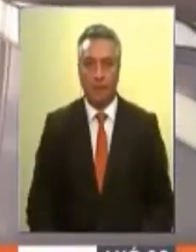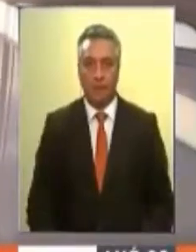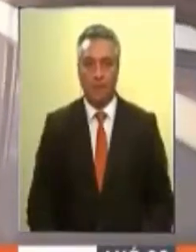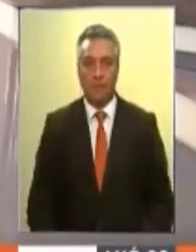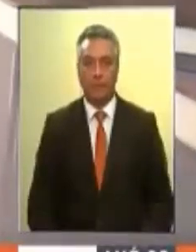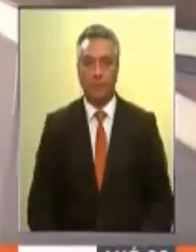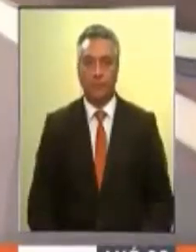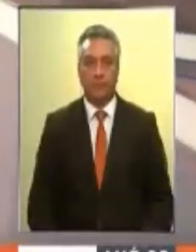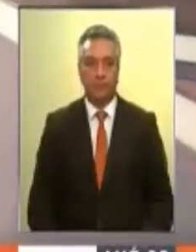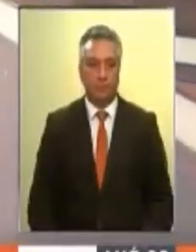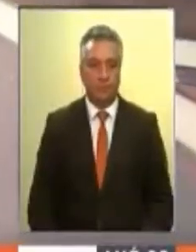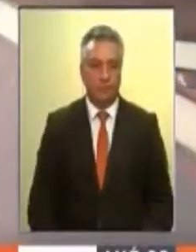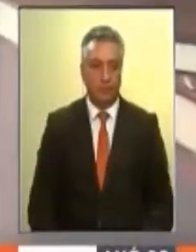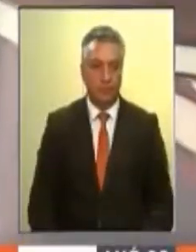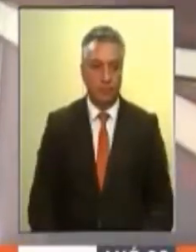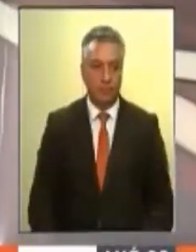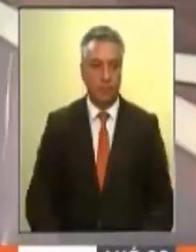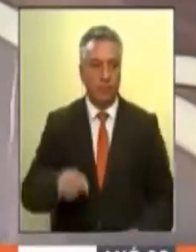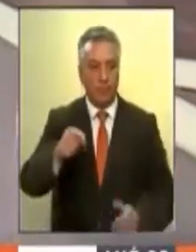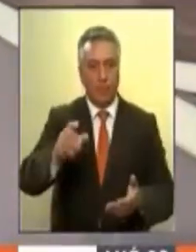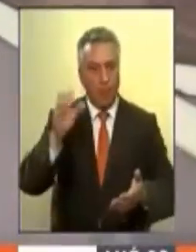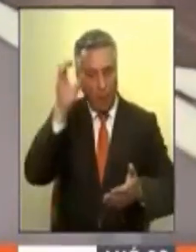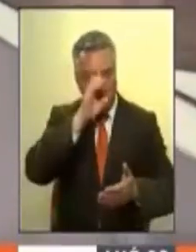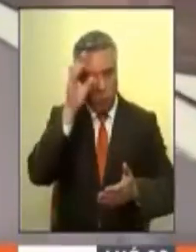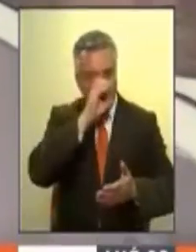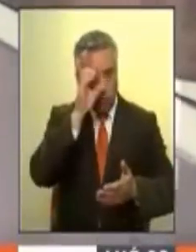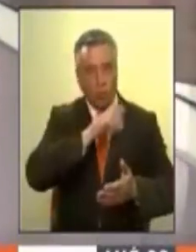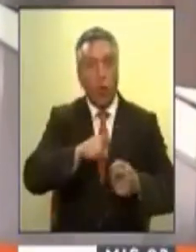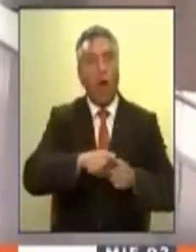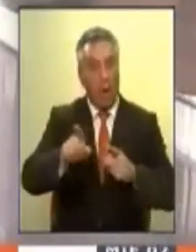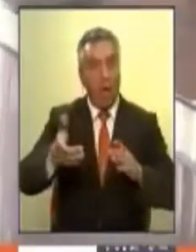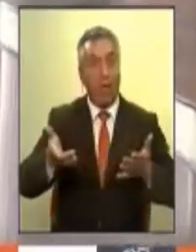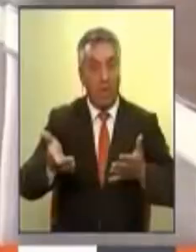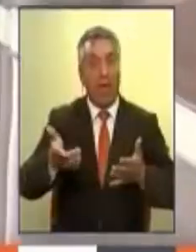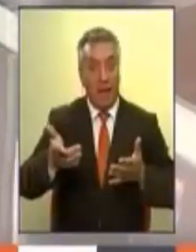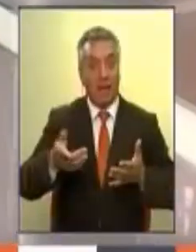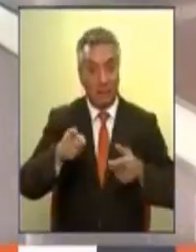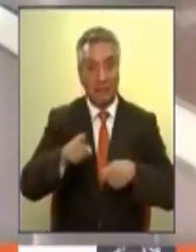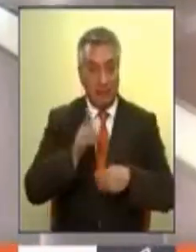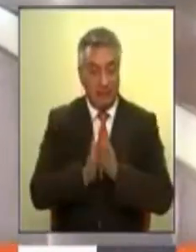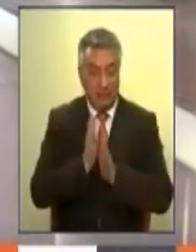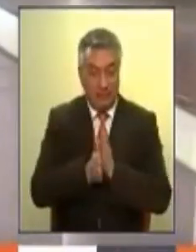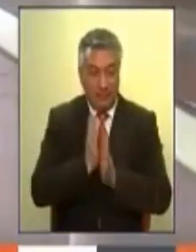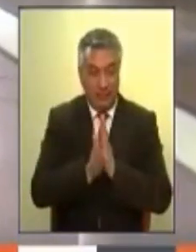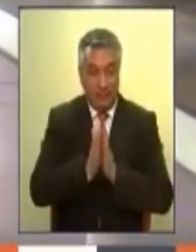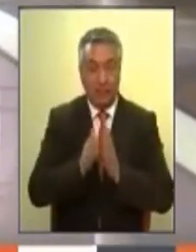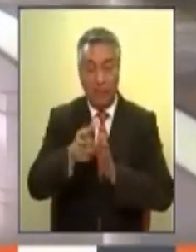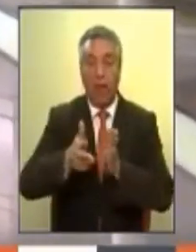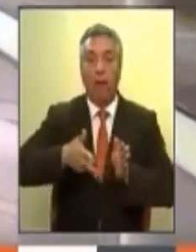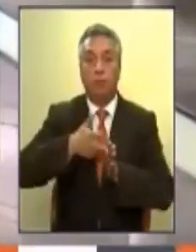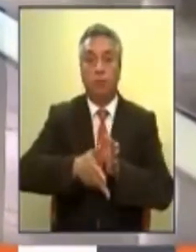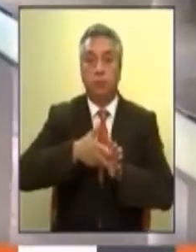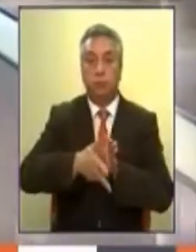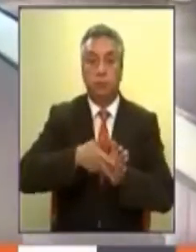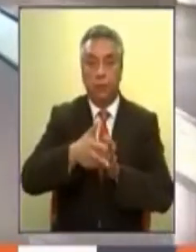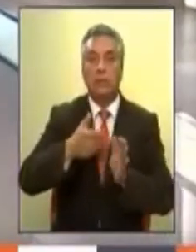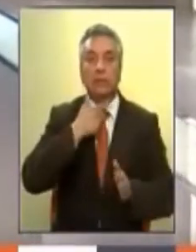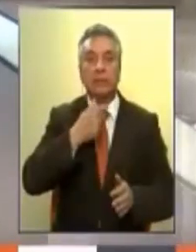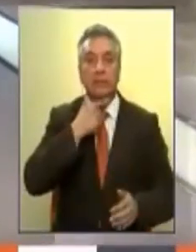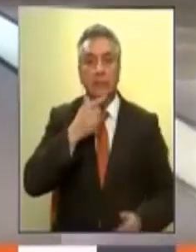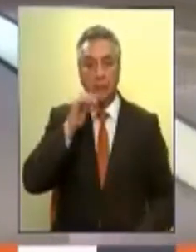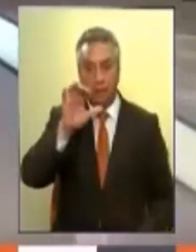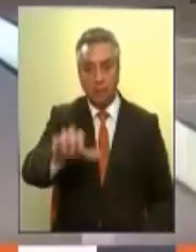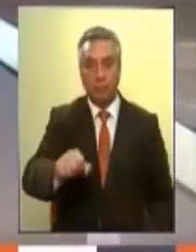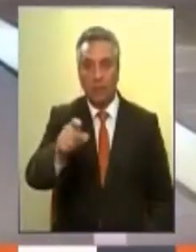Y ponga atención a lo siguiente, una búsqueda contra el tiempo es la que está haciendo la empresa de ferrocarriles del Estado para encontrar a